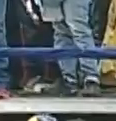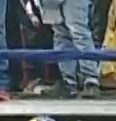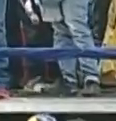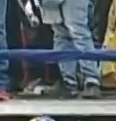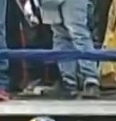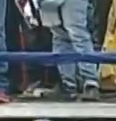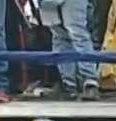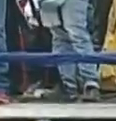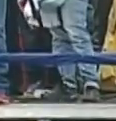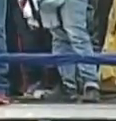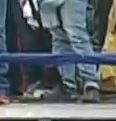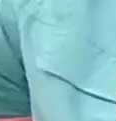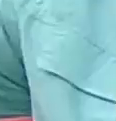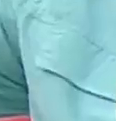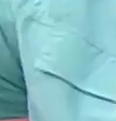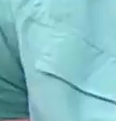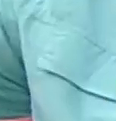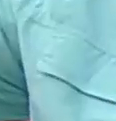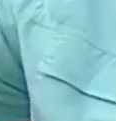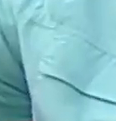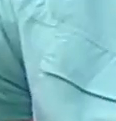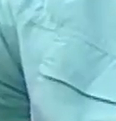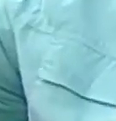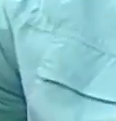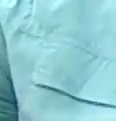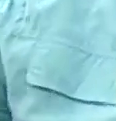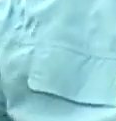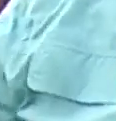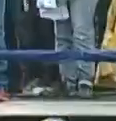duro para la batalla me dan